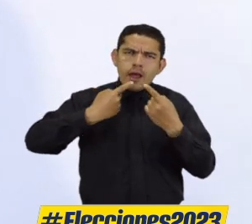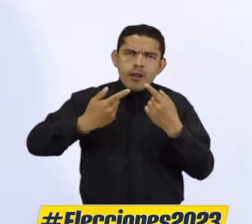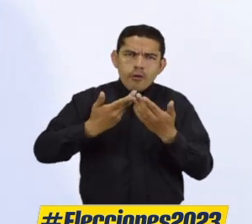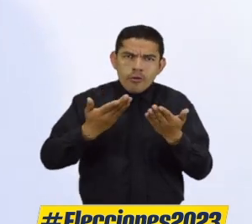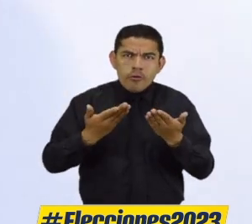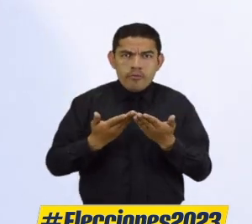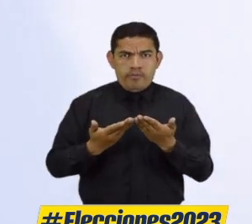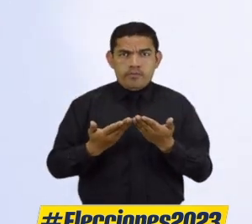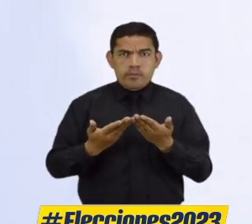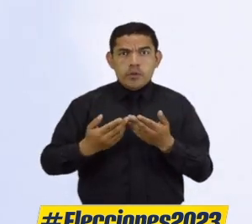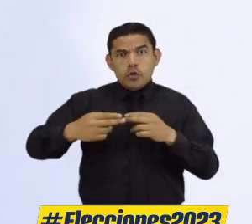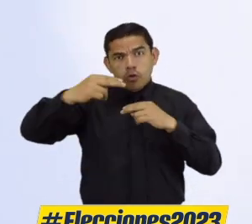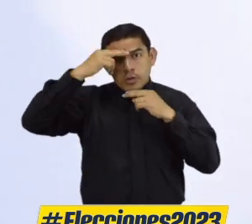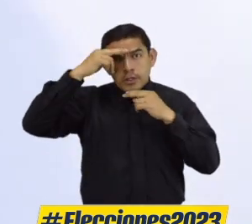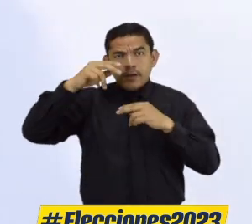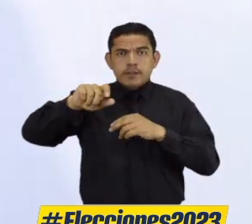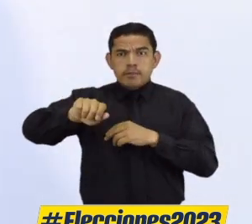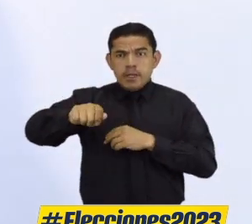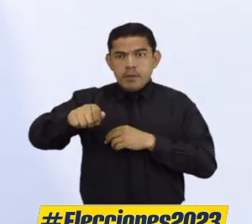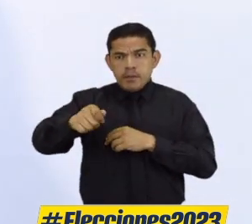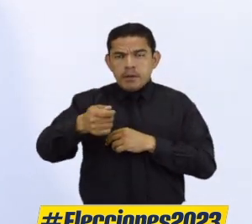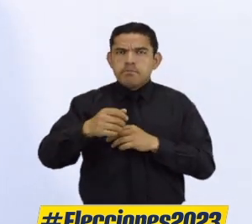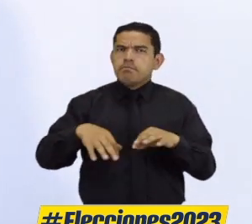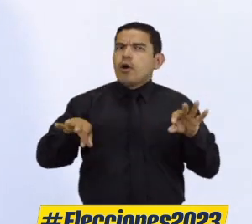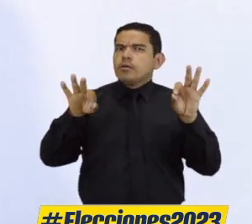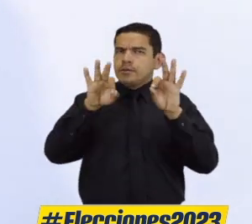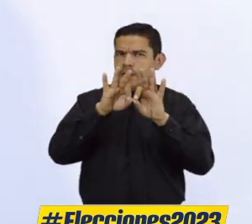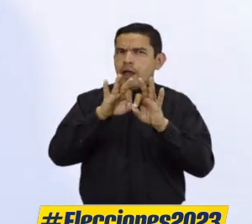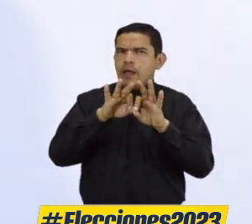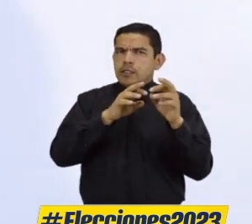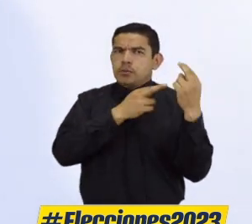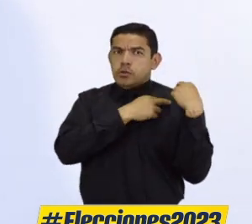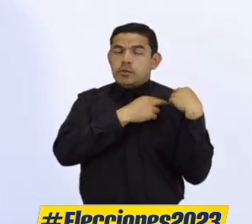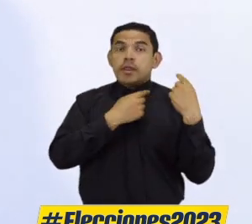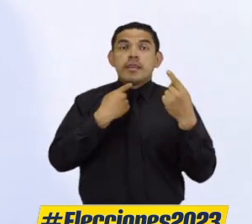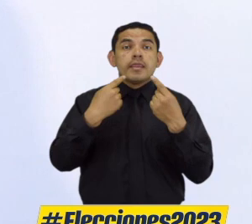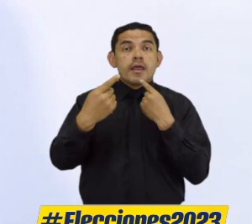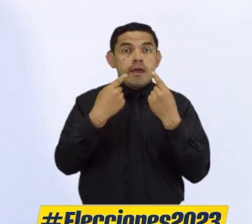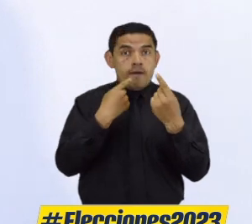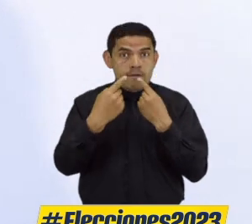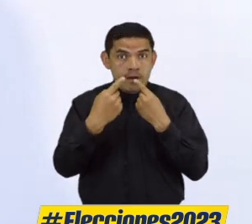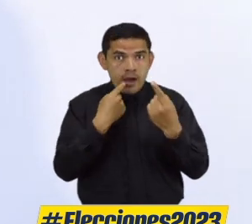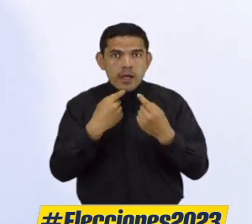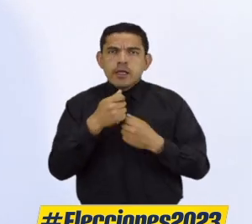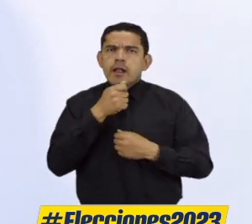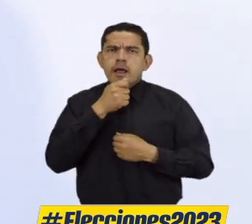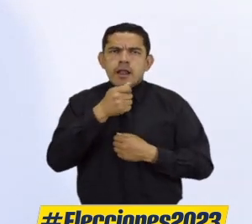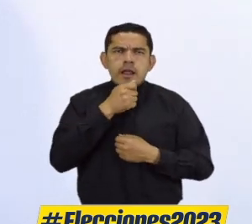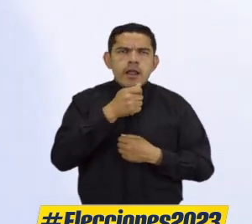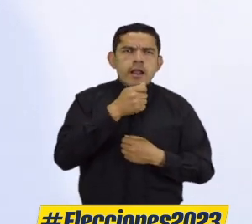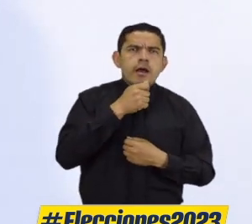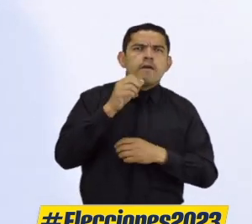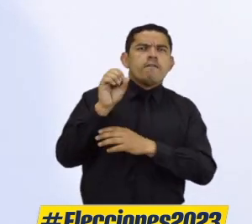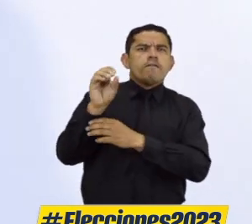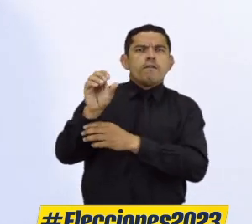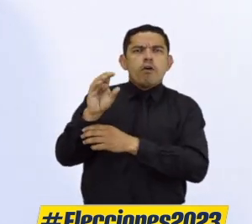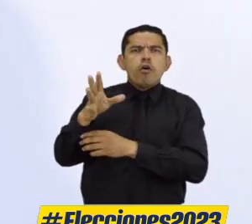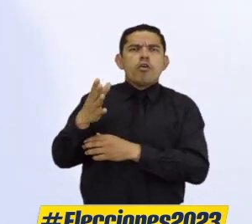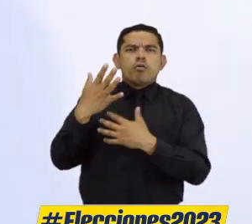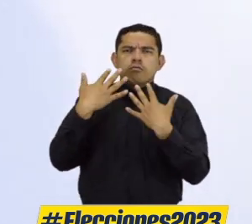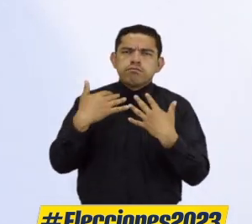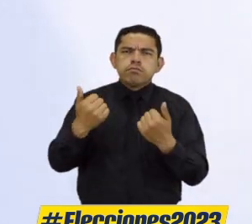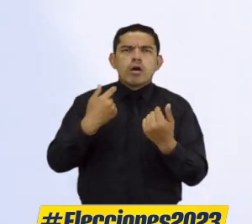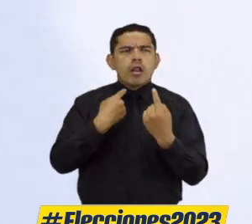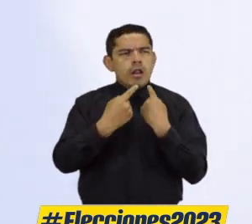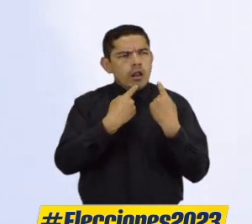donde los medios de comunicación también juegan un rol importante, los debates y las entrevistas y los foros de conversación que